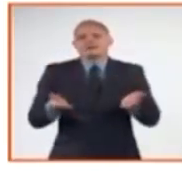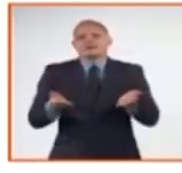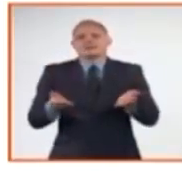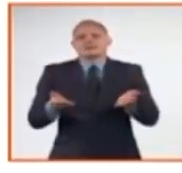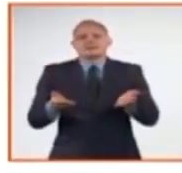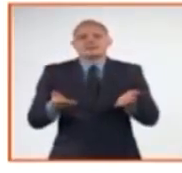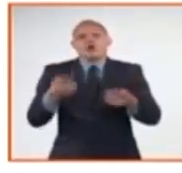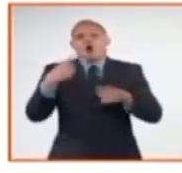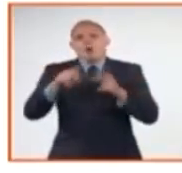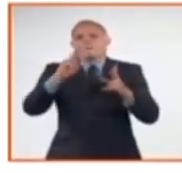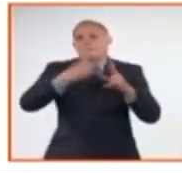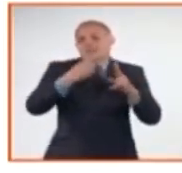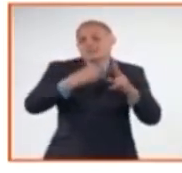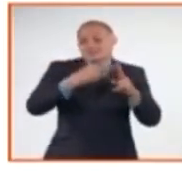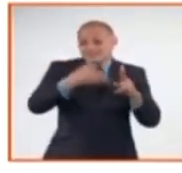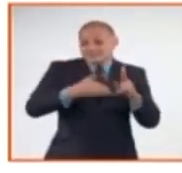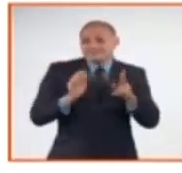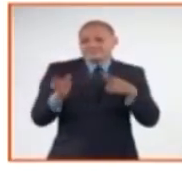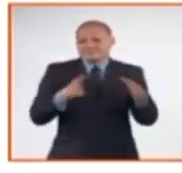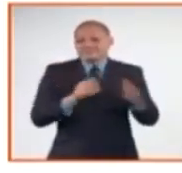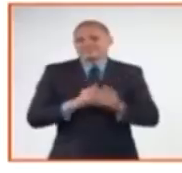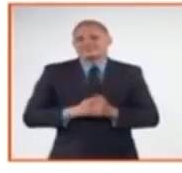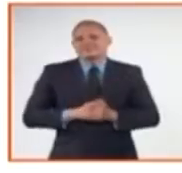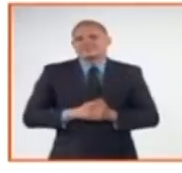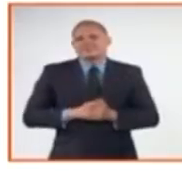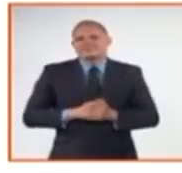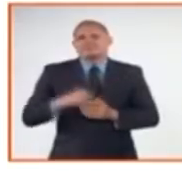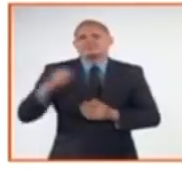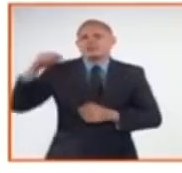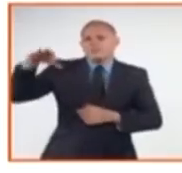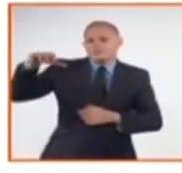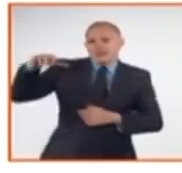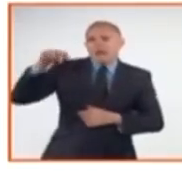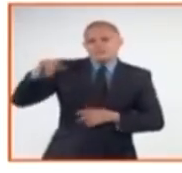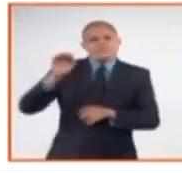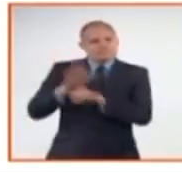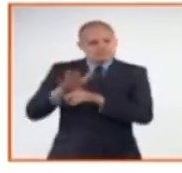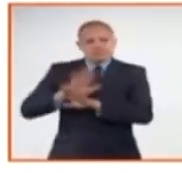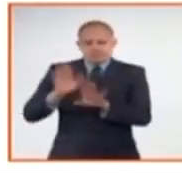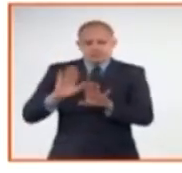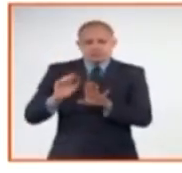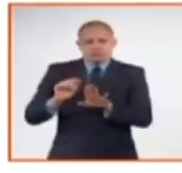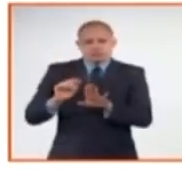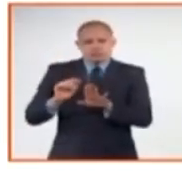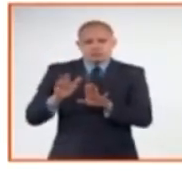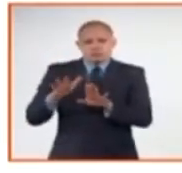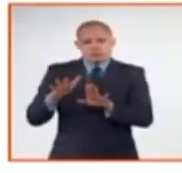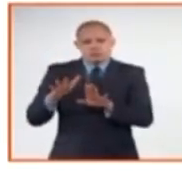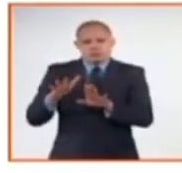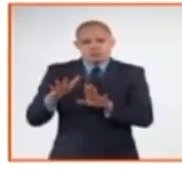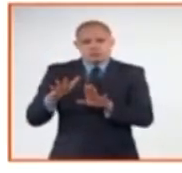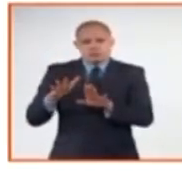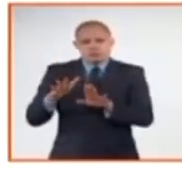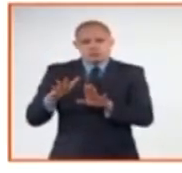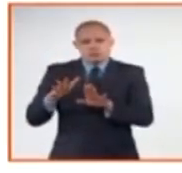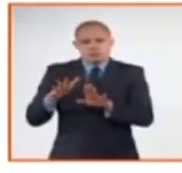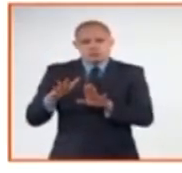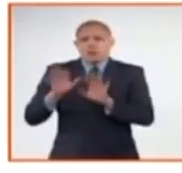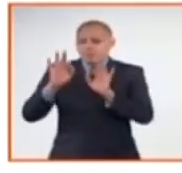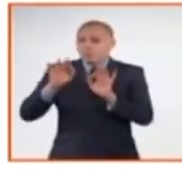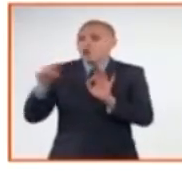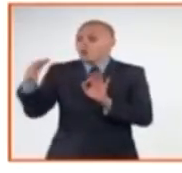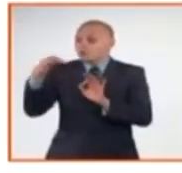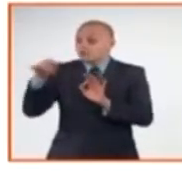bayamo también está en pinar de río comenzó también la en la ciudad capital